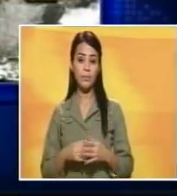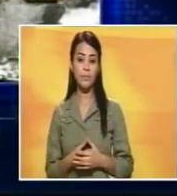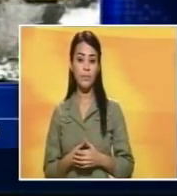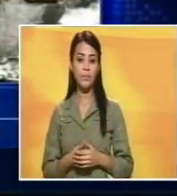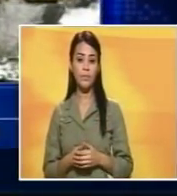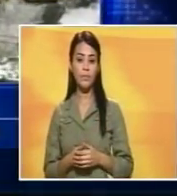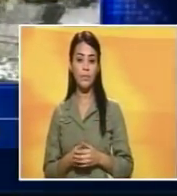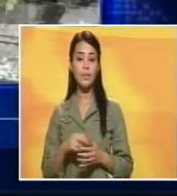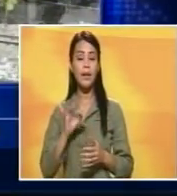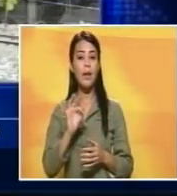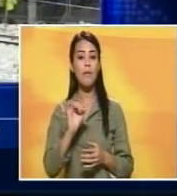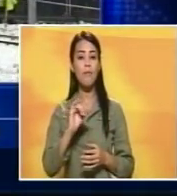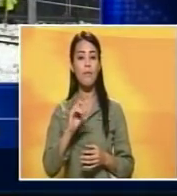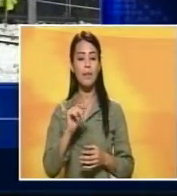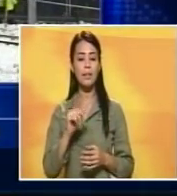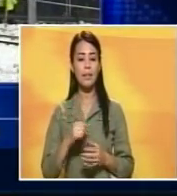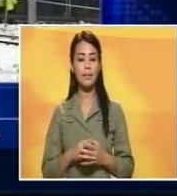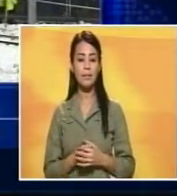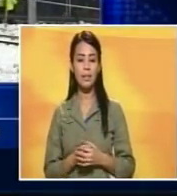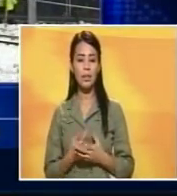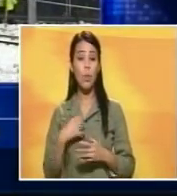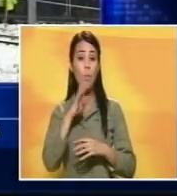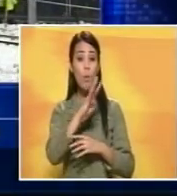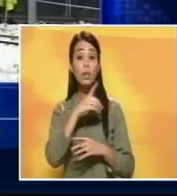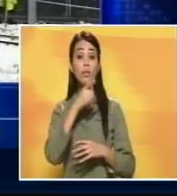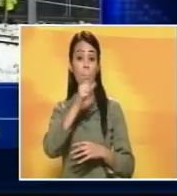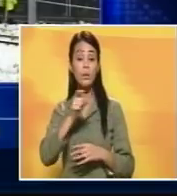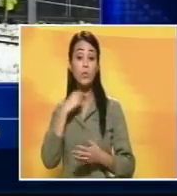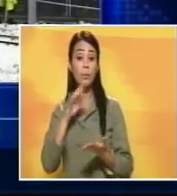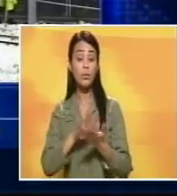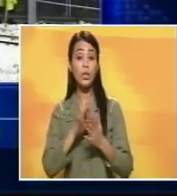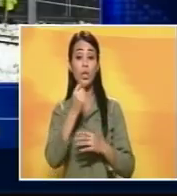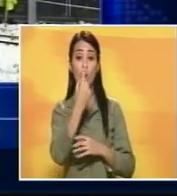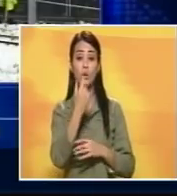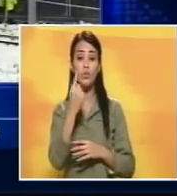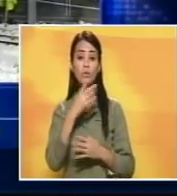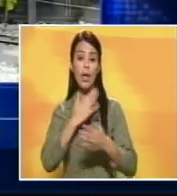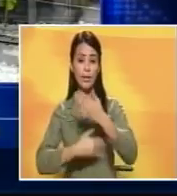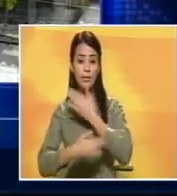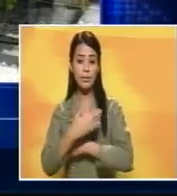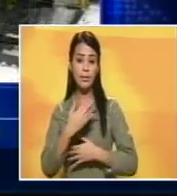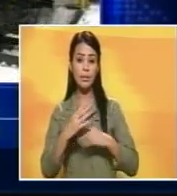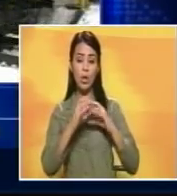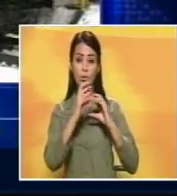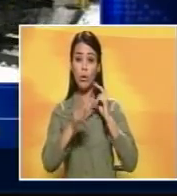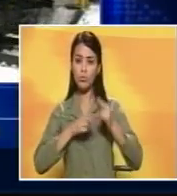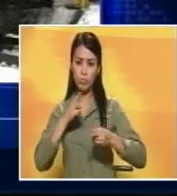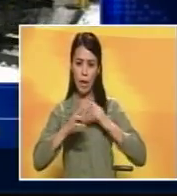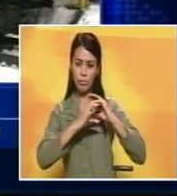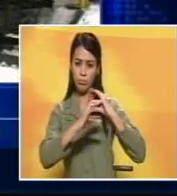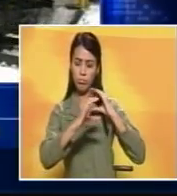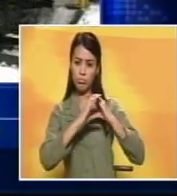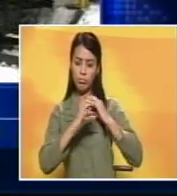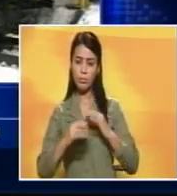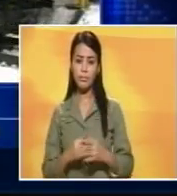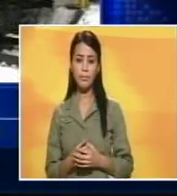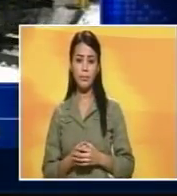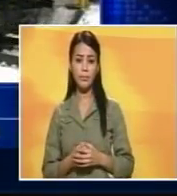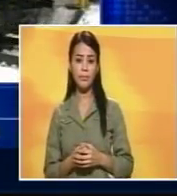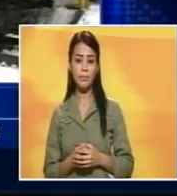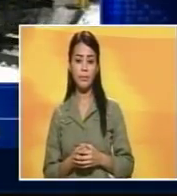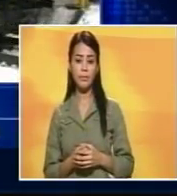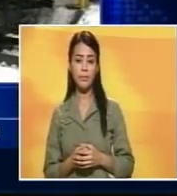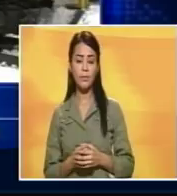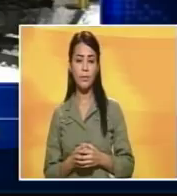En Finlandia, 4 personas murieron y 11 resultaron heridas tras un choque entre un tren de pasajeros y un camión militar al sur del país.